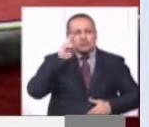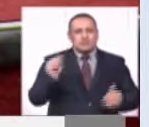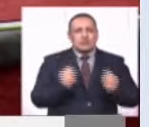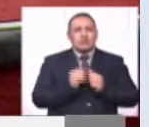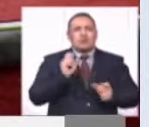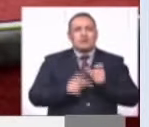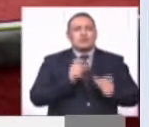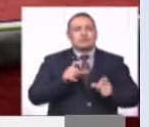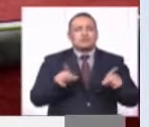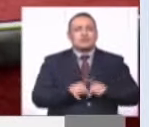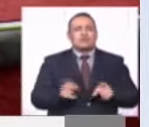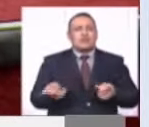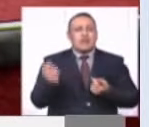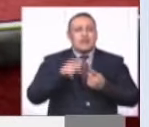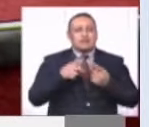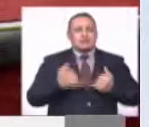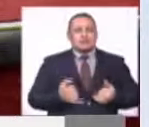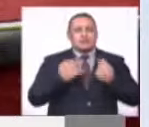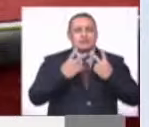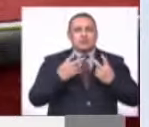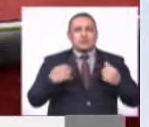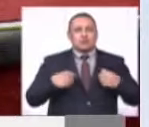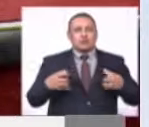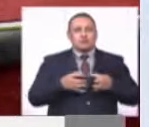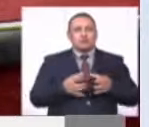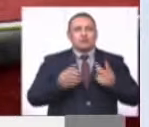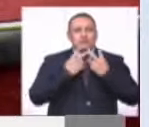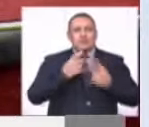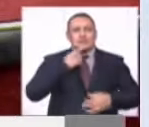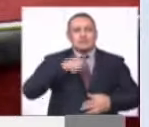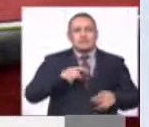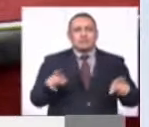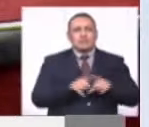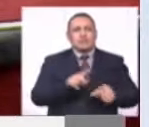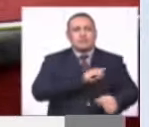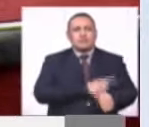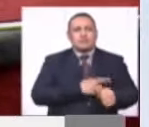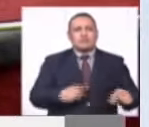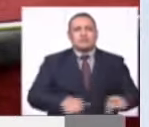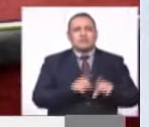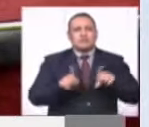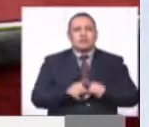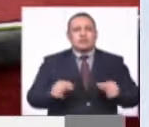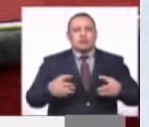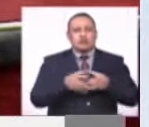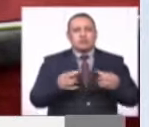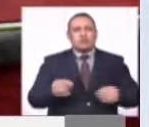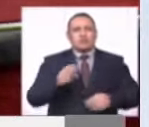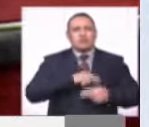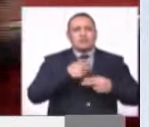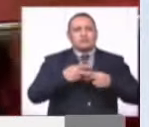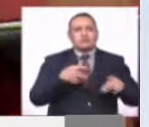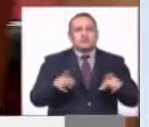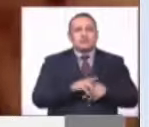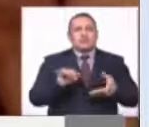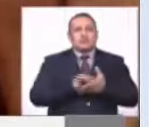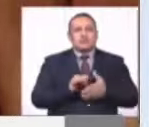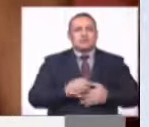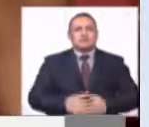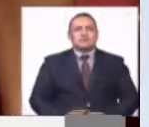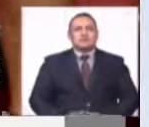nuestras autoridades. Por otra parte, requerimos fortalecer también las juntas vecinales, que son el...